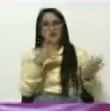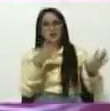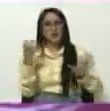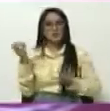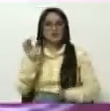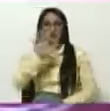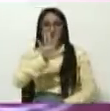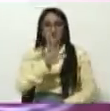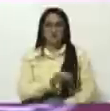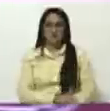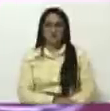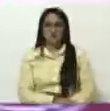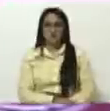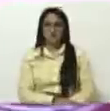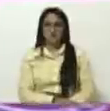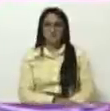1905,